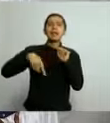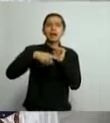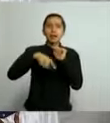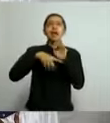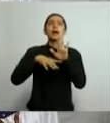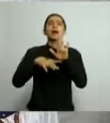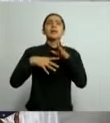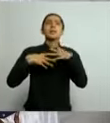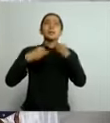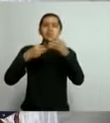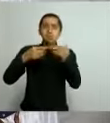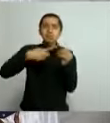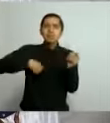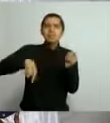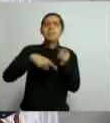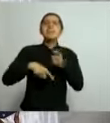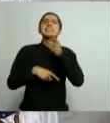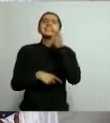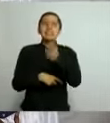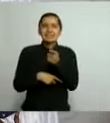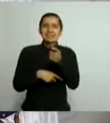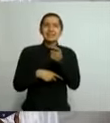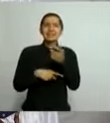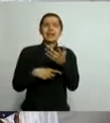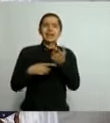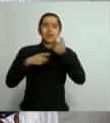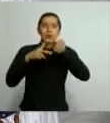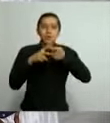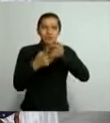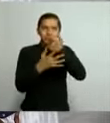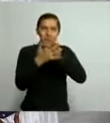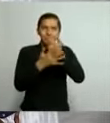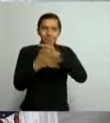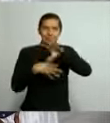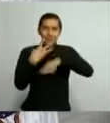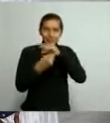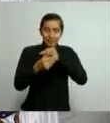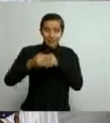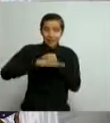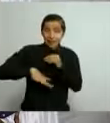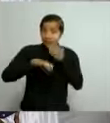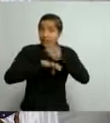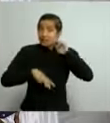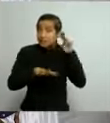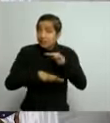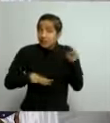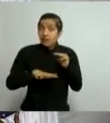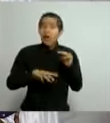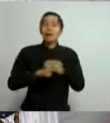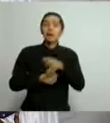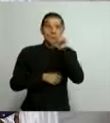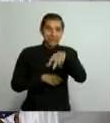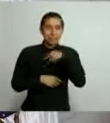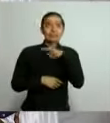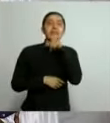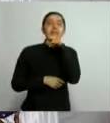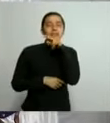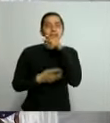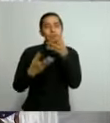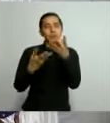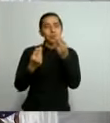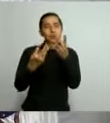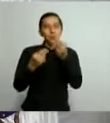que implica la reapertura económica en todo el Estado, sin embargo, me preocupa mucho que la